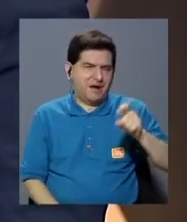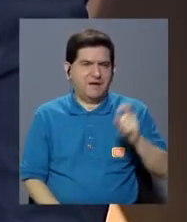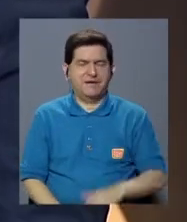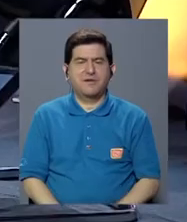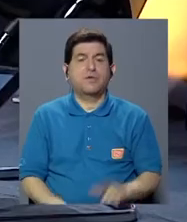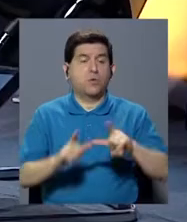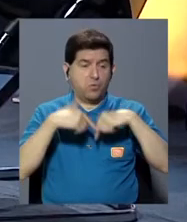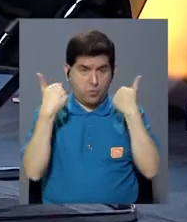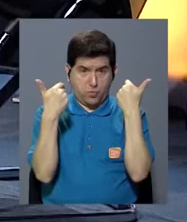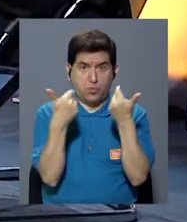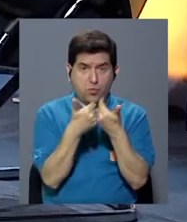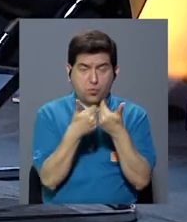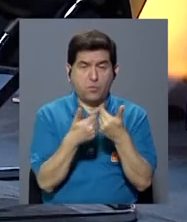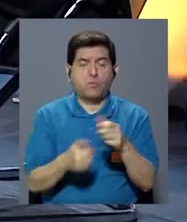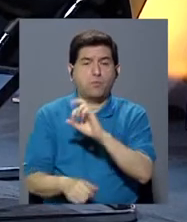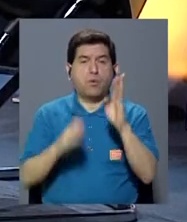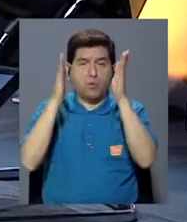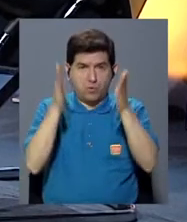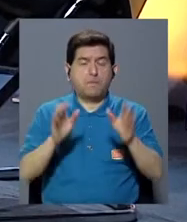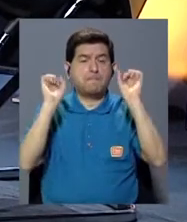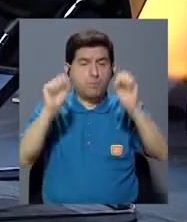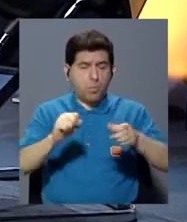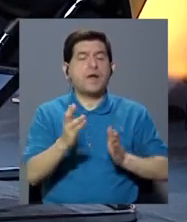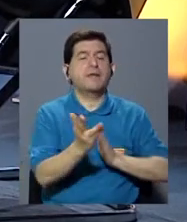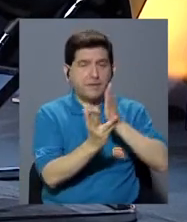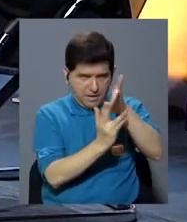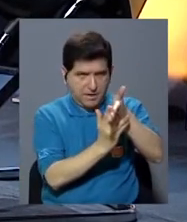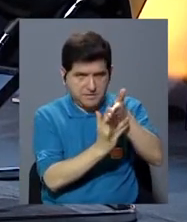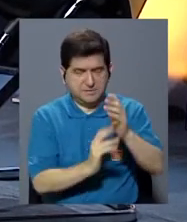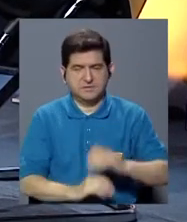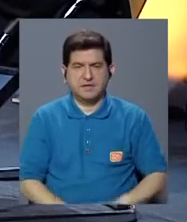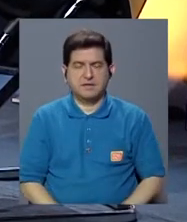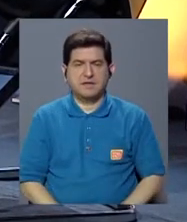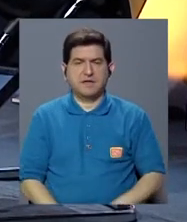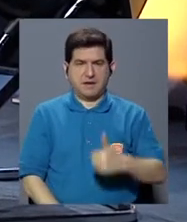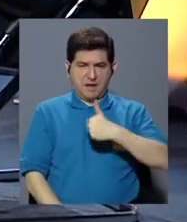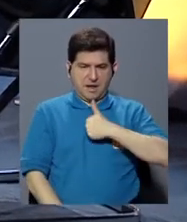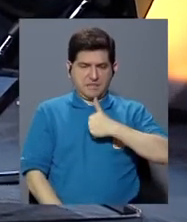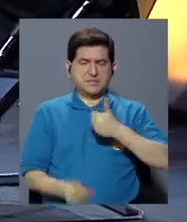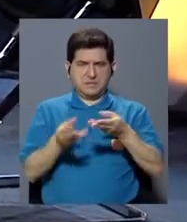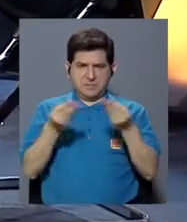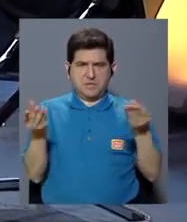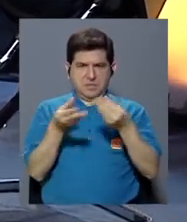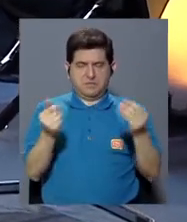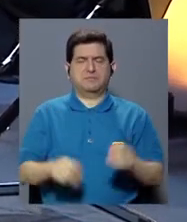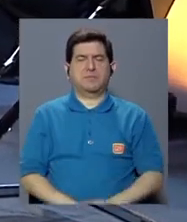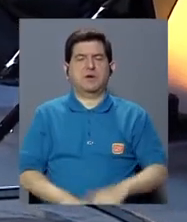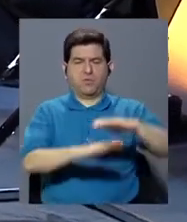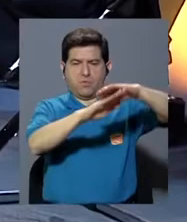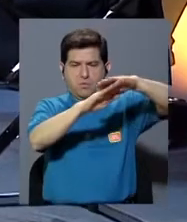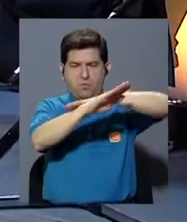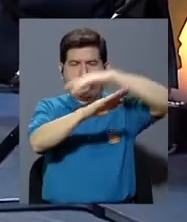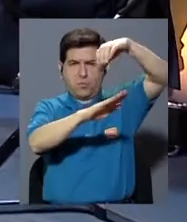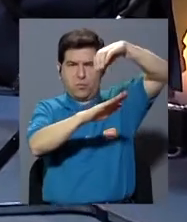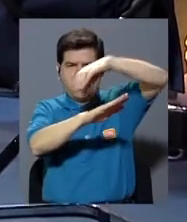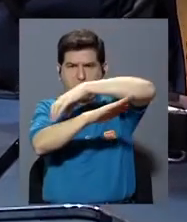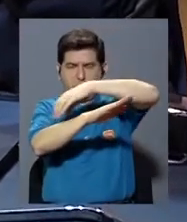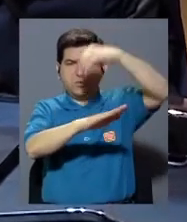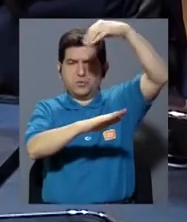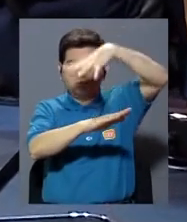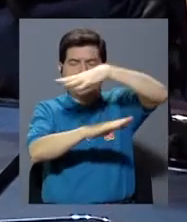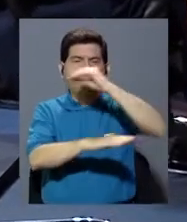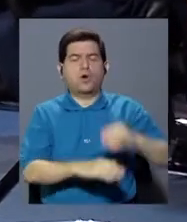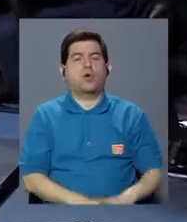porque hay un grupo de costarricenses que puede acceder a la autogeneración, así instalar es, paneles solares o